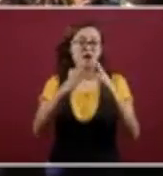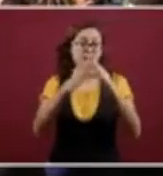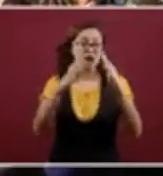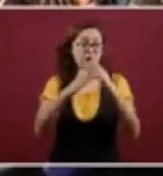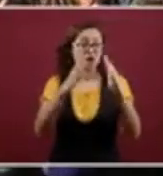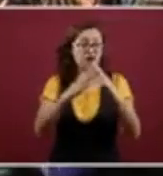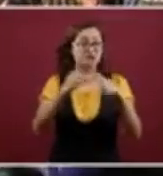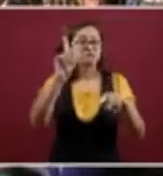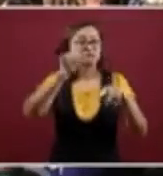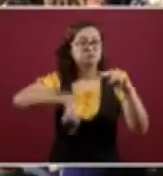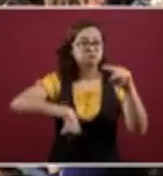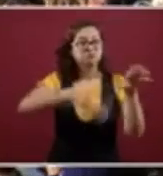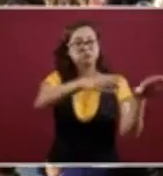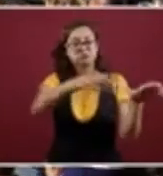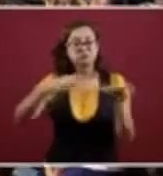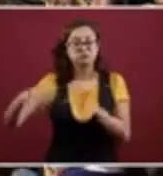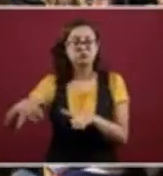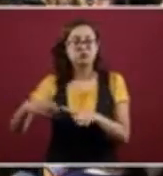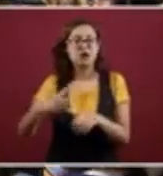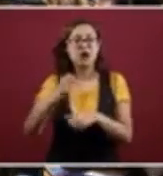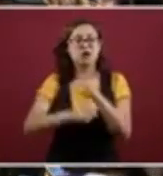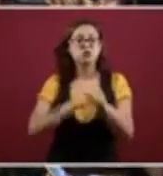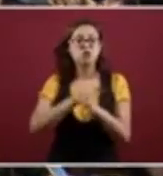presentando un amparo, cuando